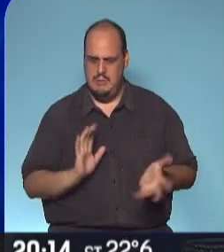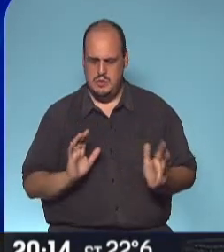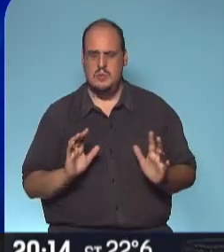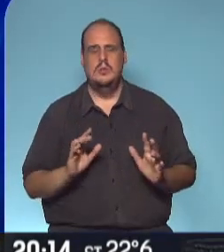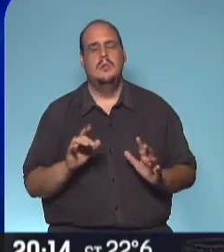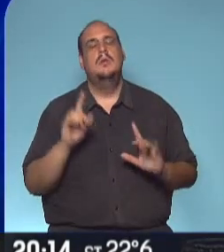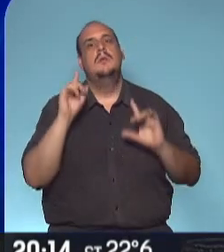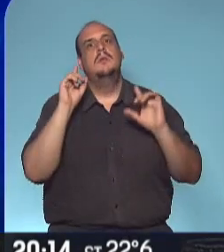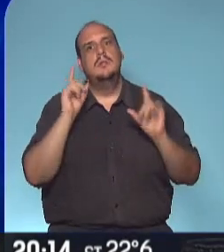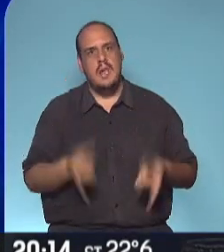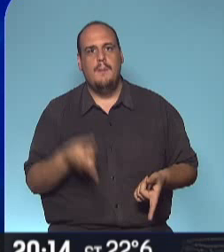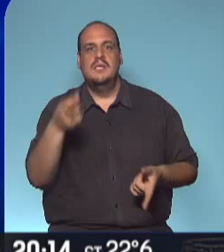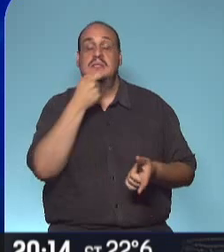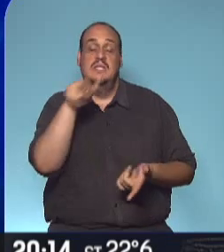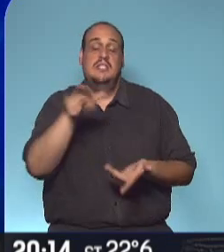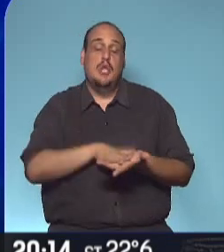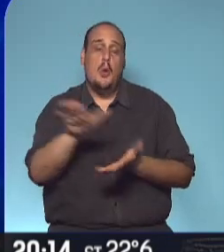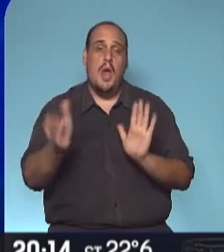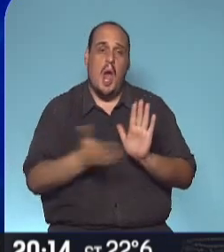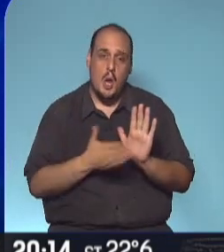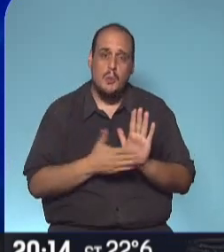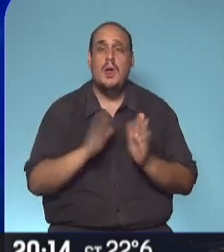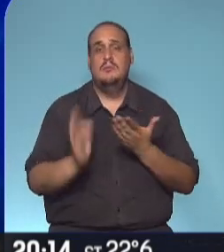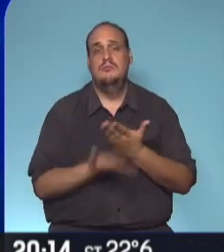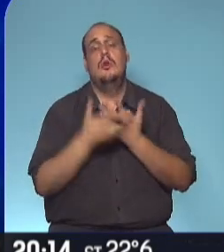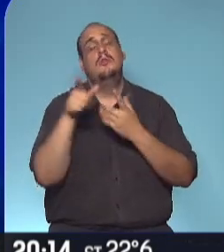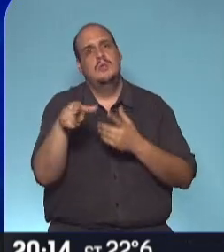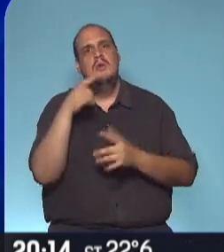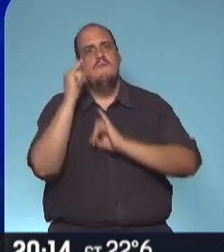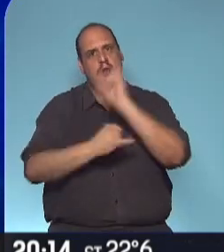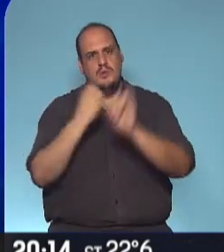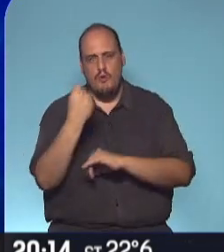desde los argumentos de las informaciones fuertes que tiene nuestro equipo si se pueden realizar anuncios